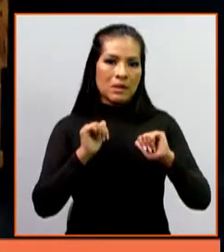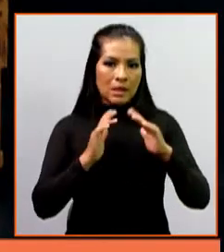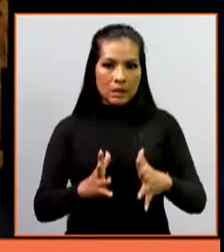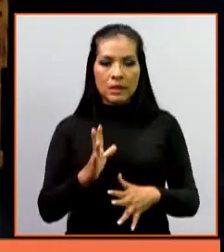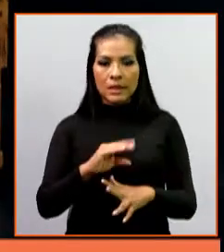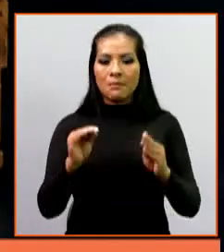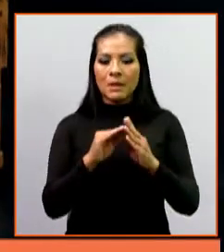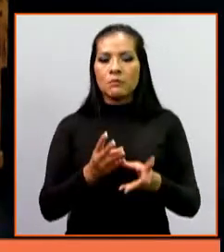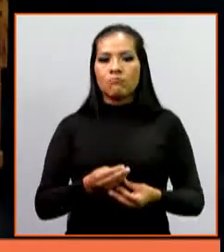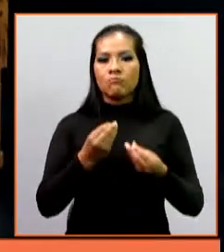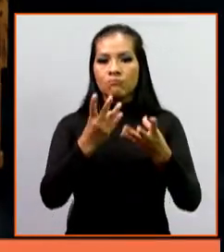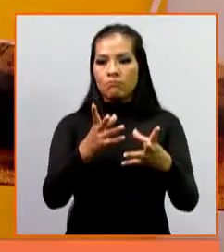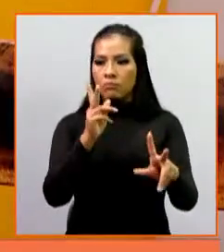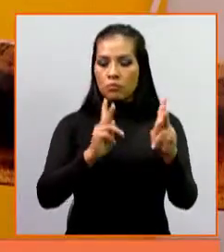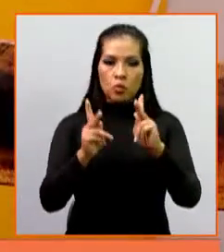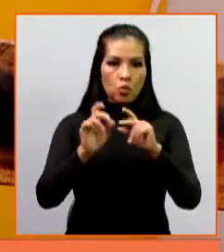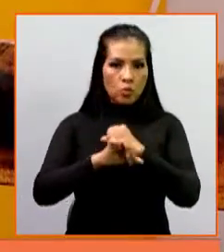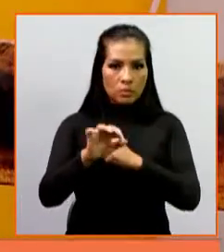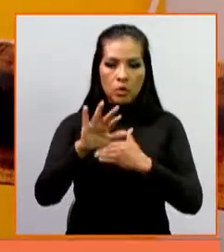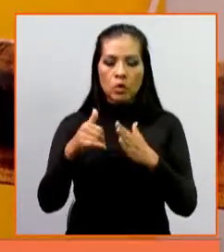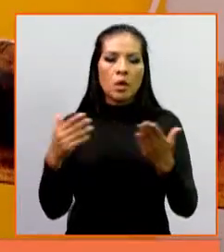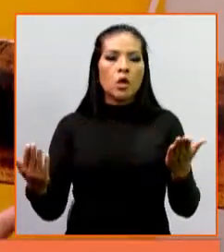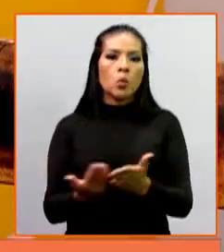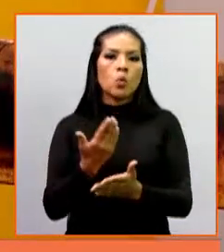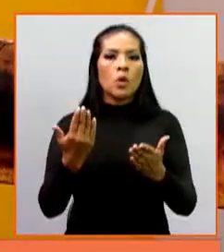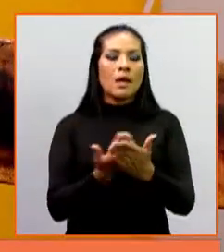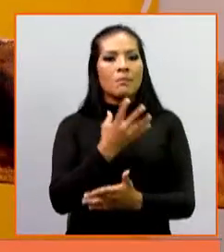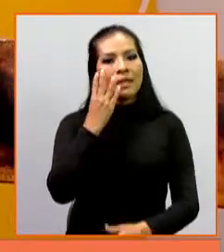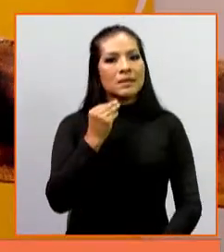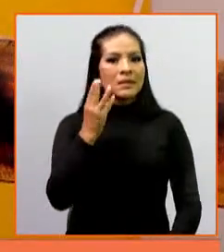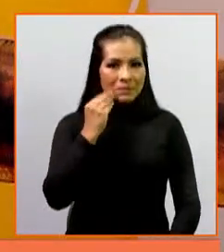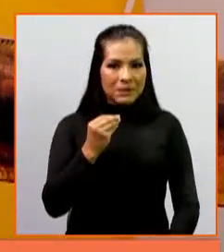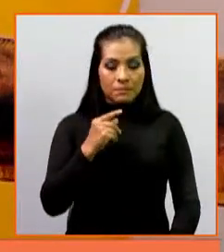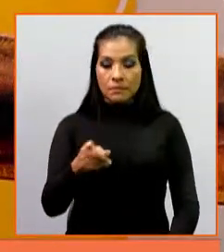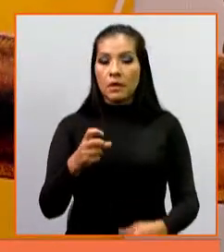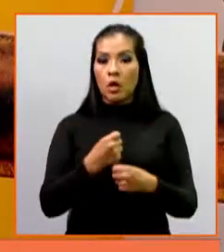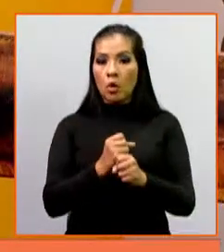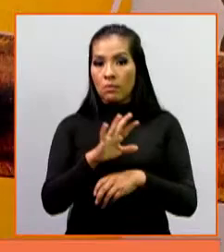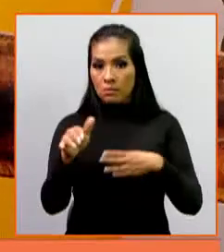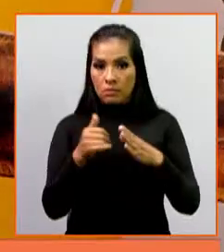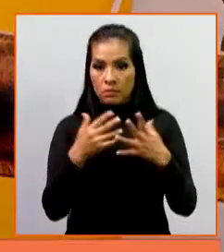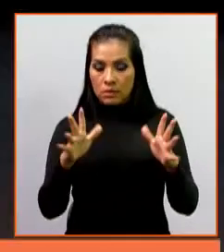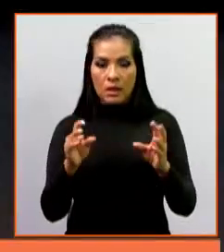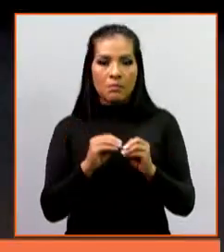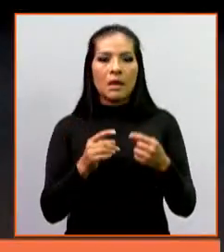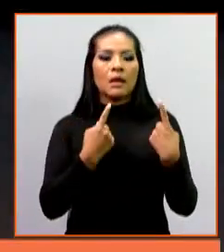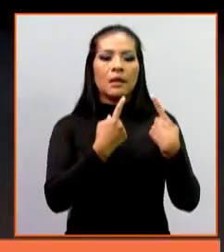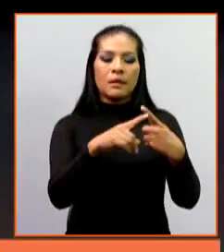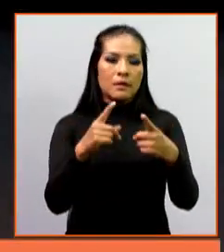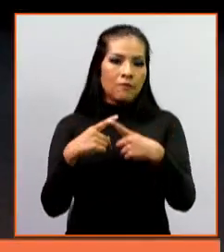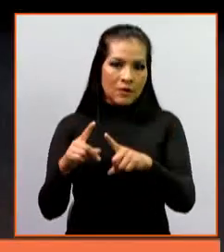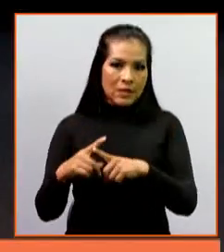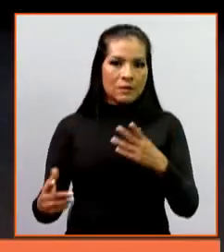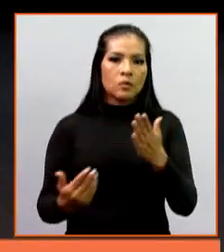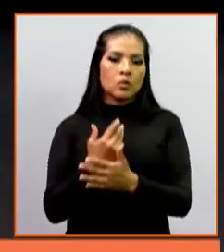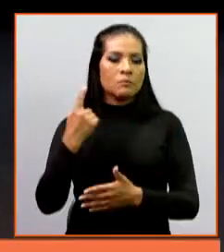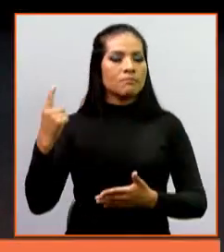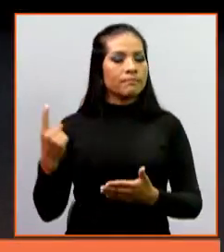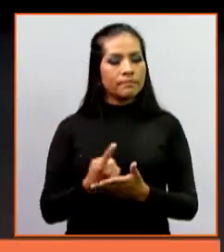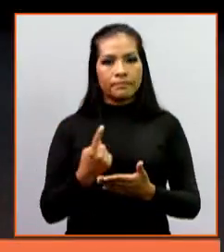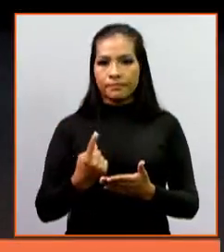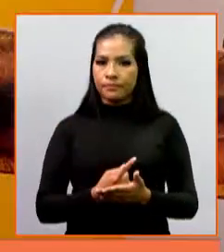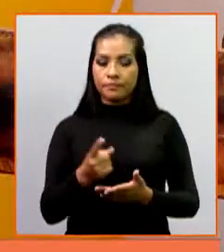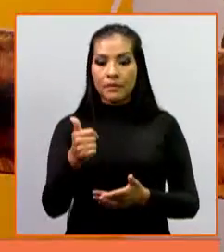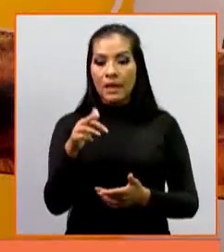brindar al público nuevas experiencias, ¿no? Porque siempre una obra es una experiencia completamente diferente. Y siempre el arte